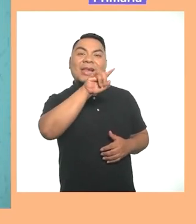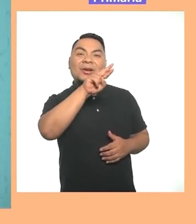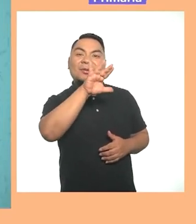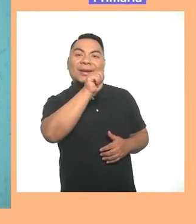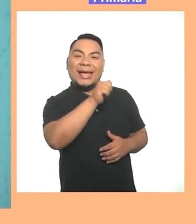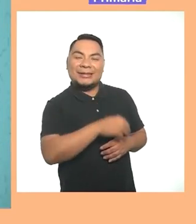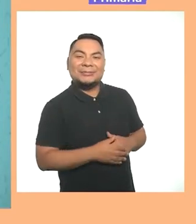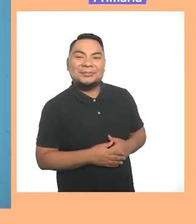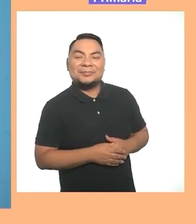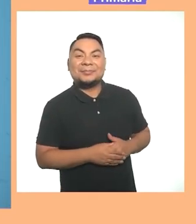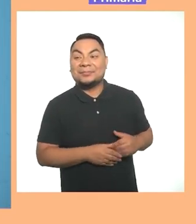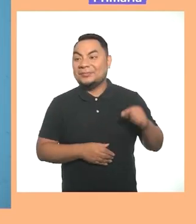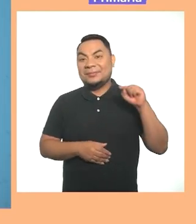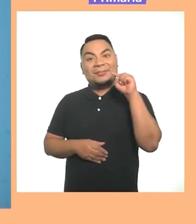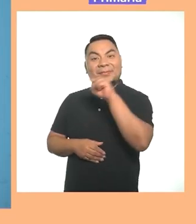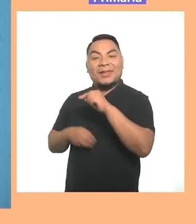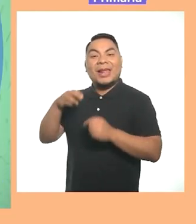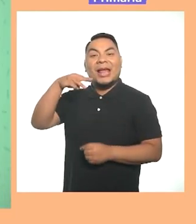Laura.